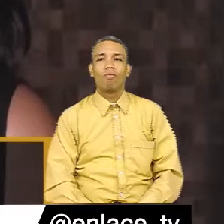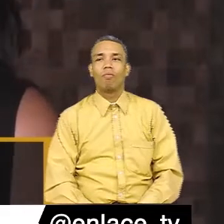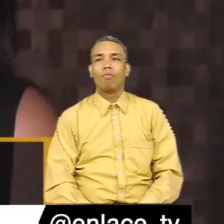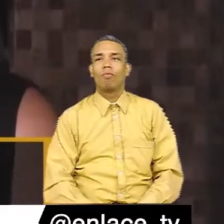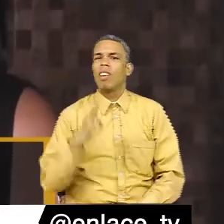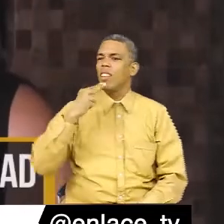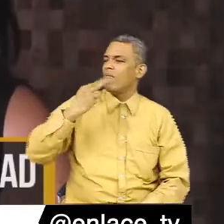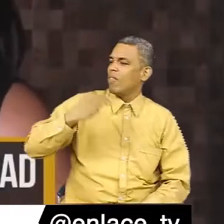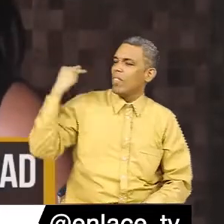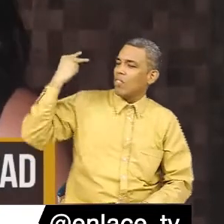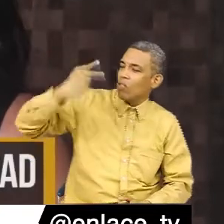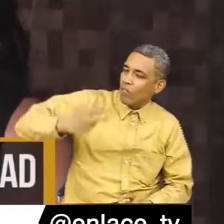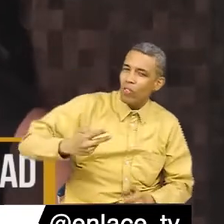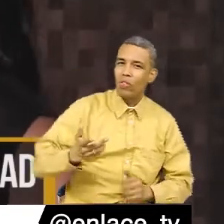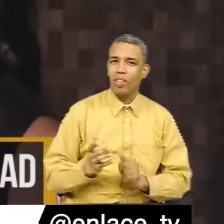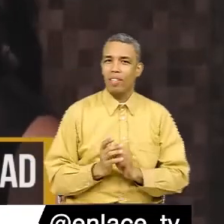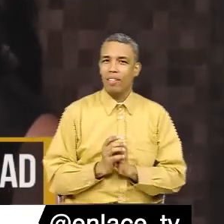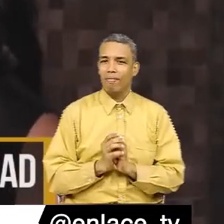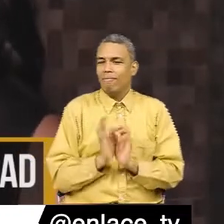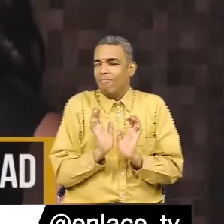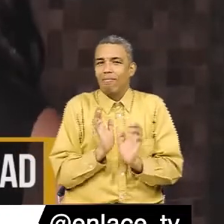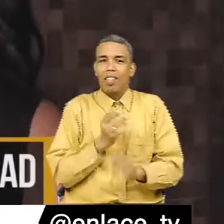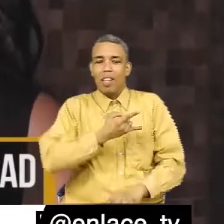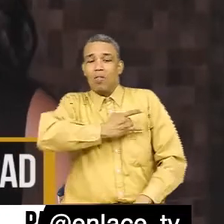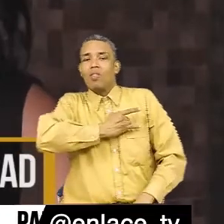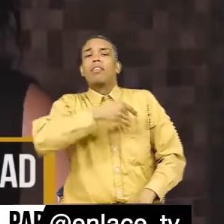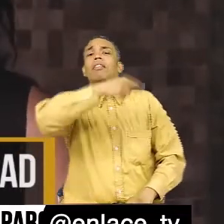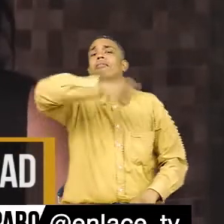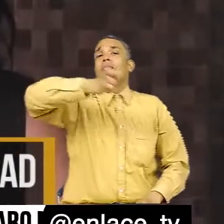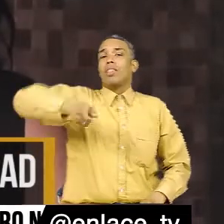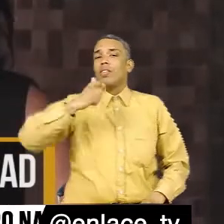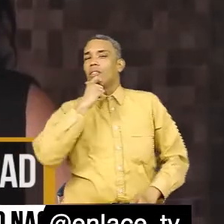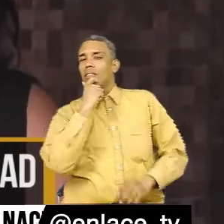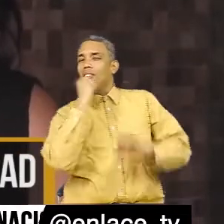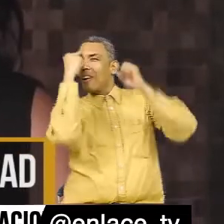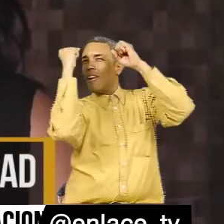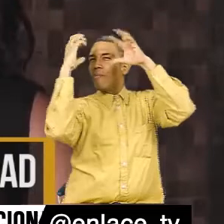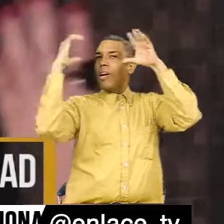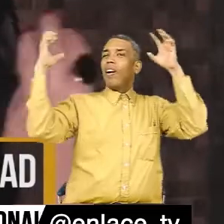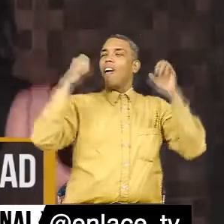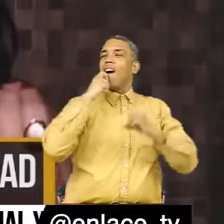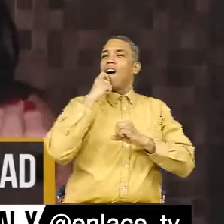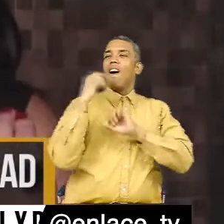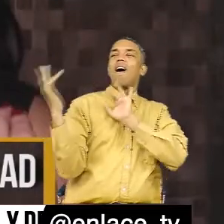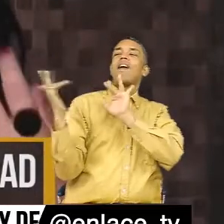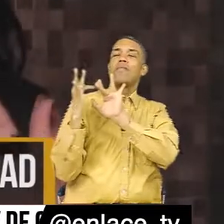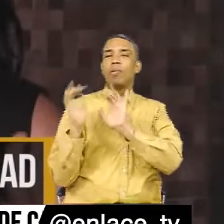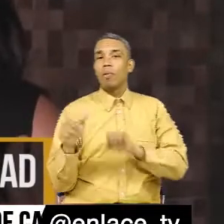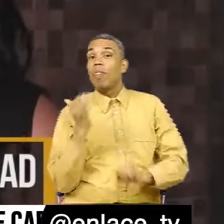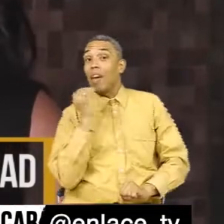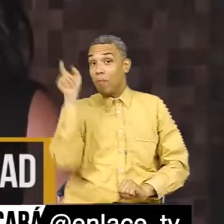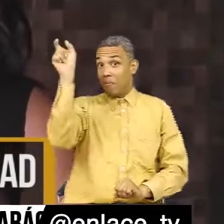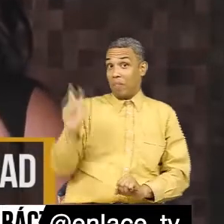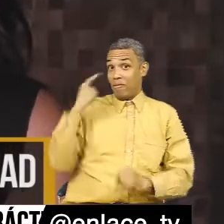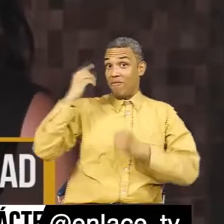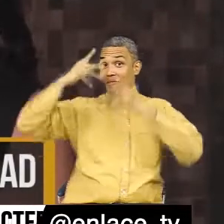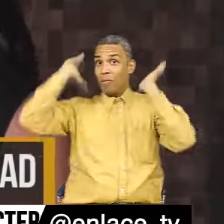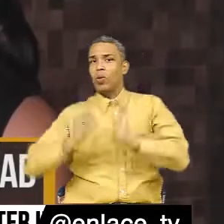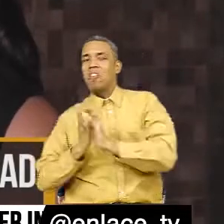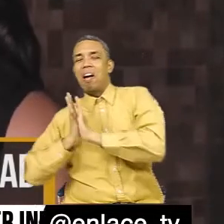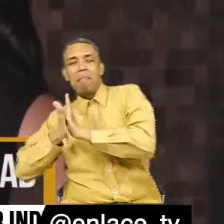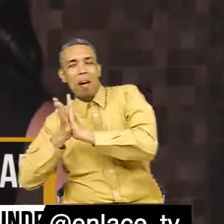Historias en las que se contextualiza el universitario también. Lo que pretendemos es que la gente, al escuchar esa narración, vea que